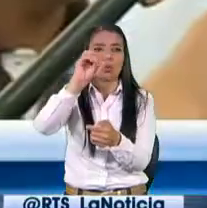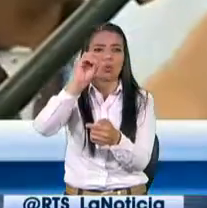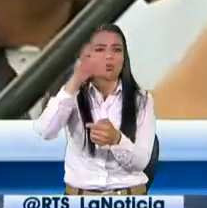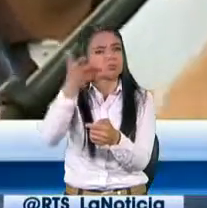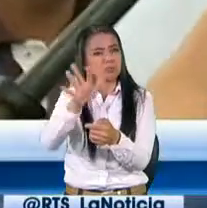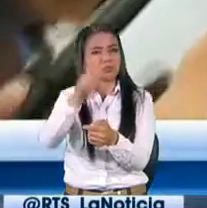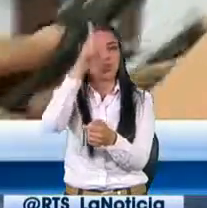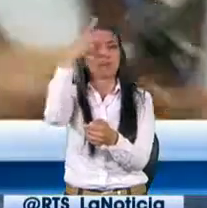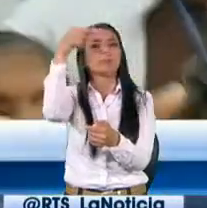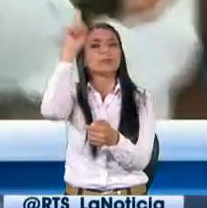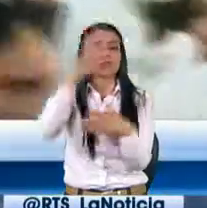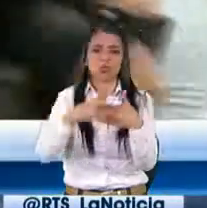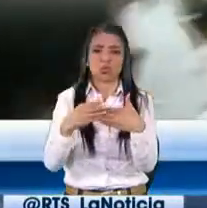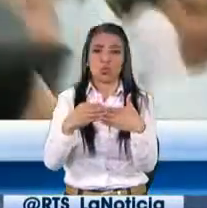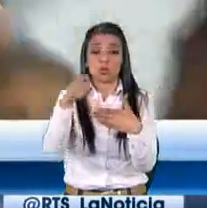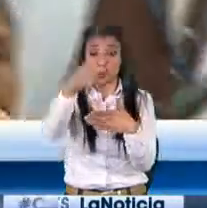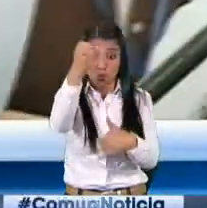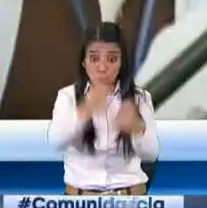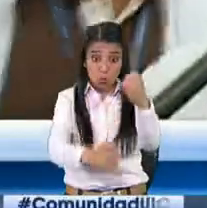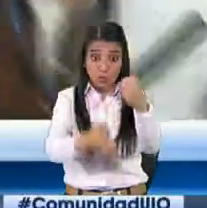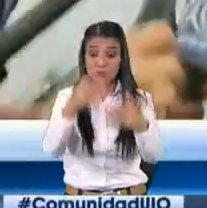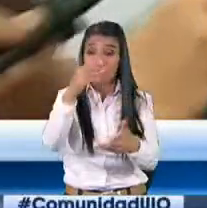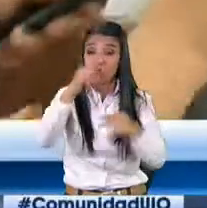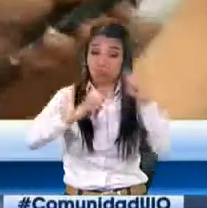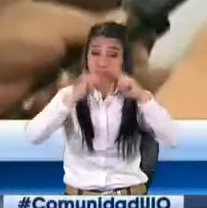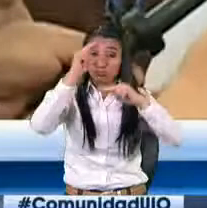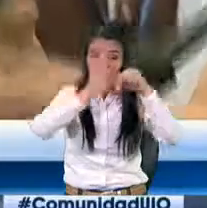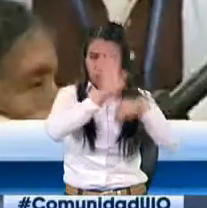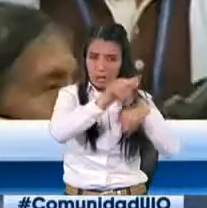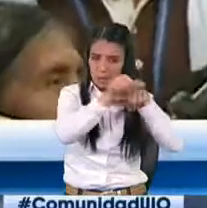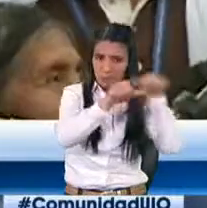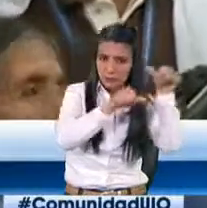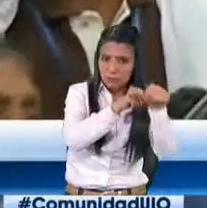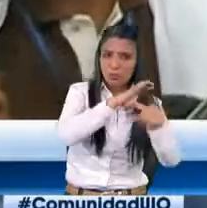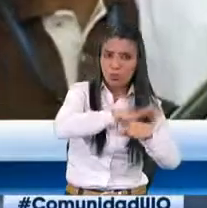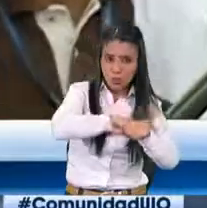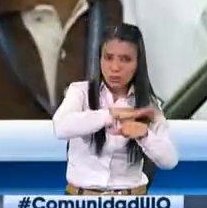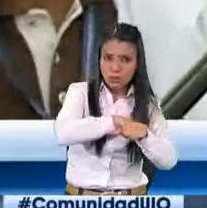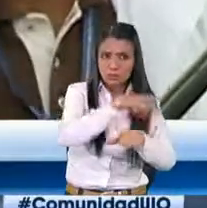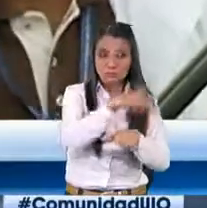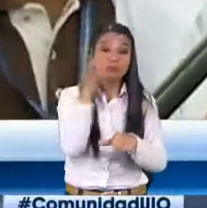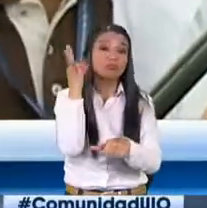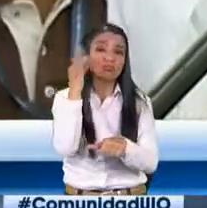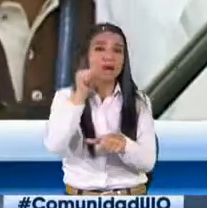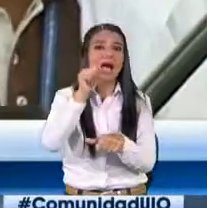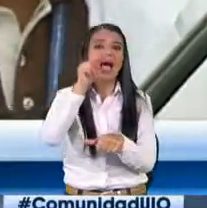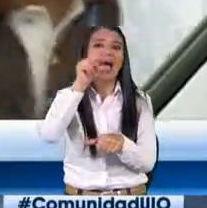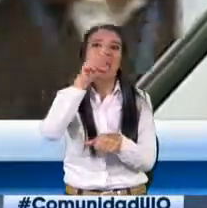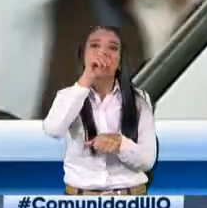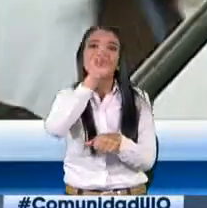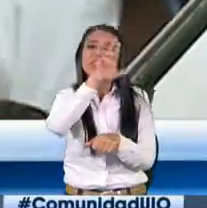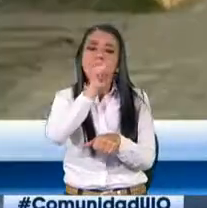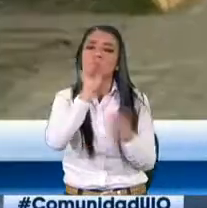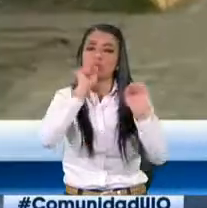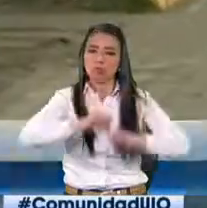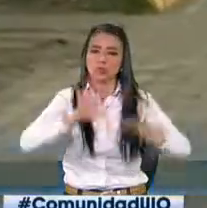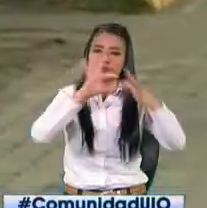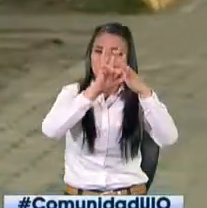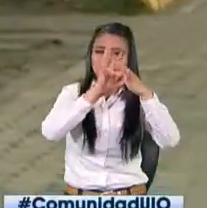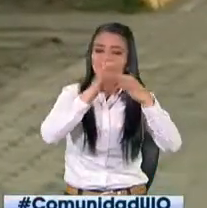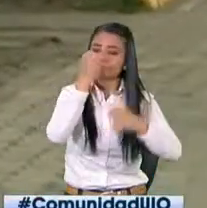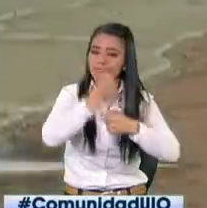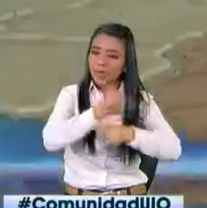$1 millón. Y en el último tramo, con la administradora zonal, con Andrea Hidalgo, logramos también trabajar conjuntamente. Esta